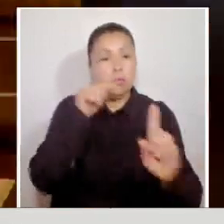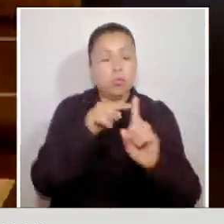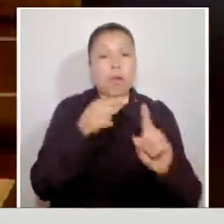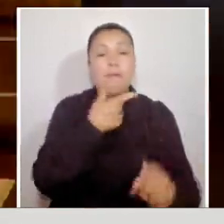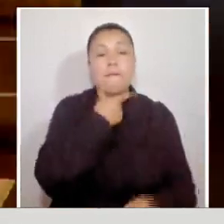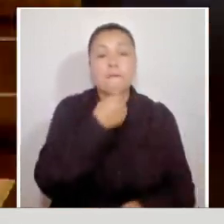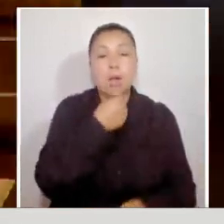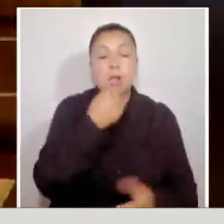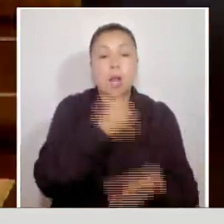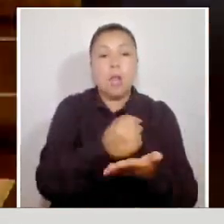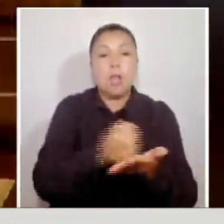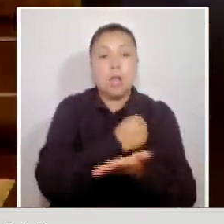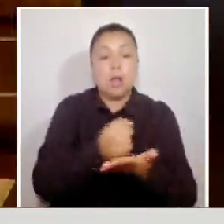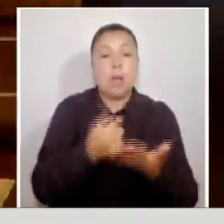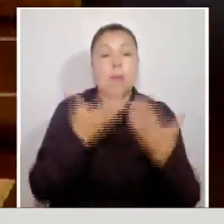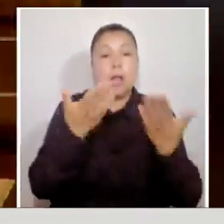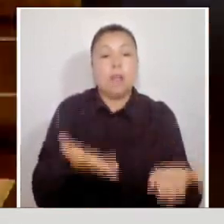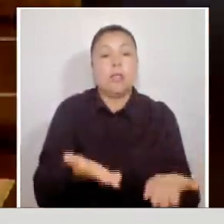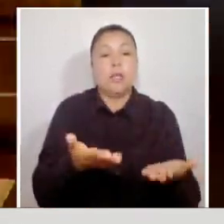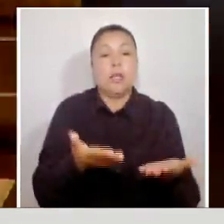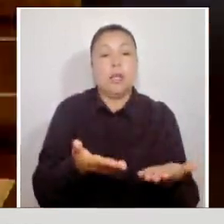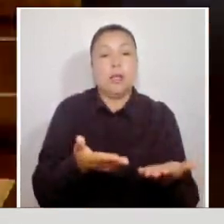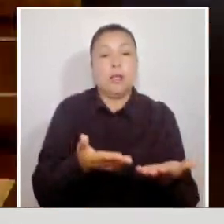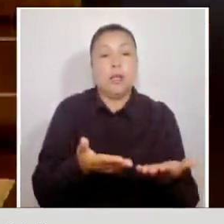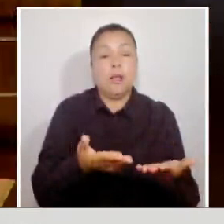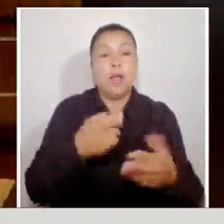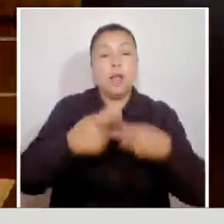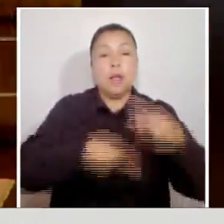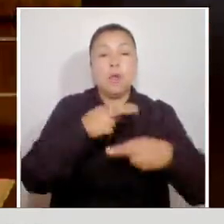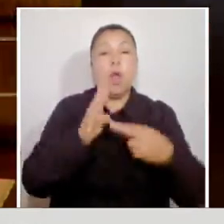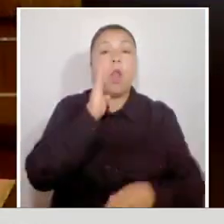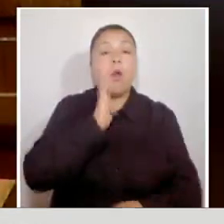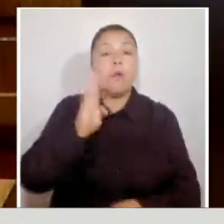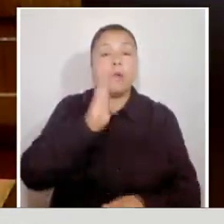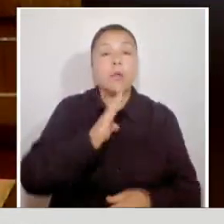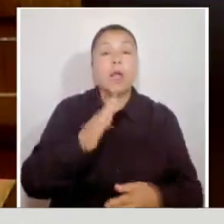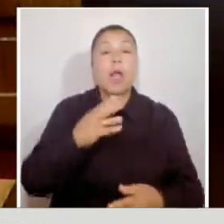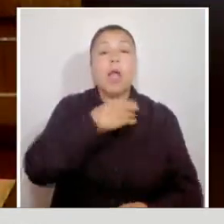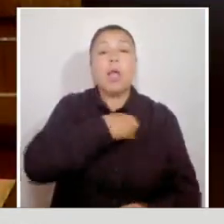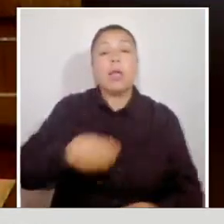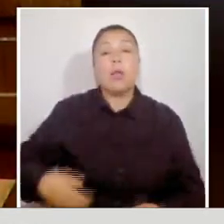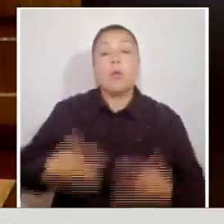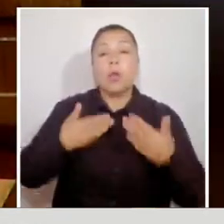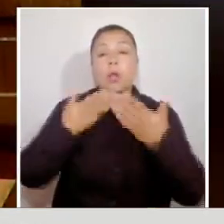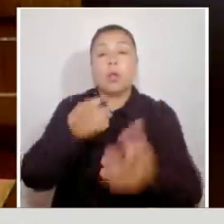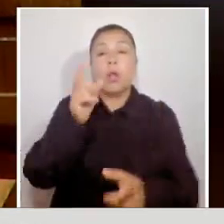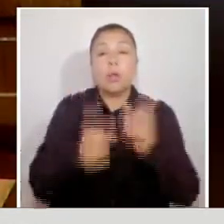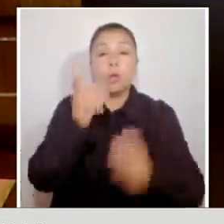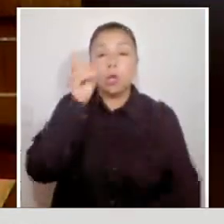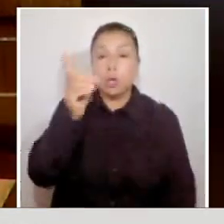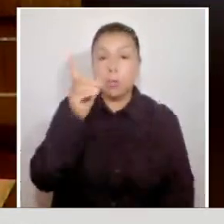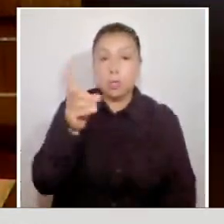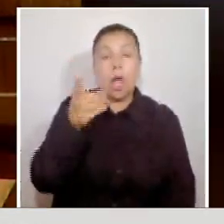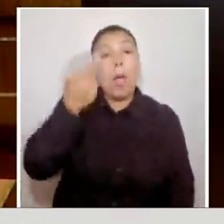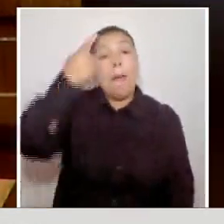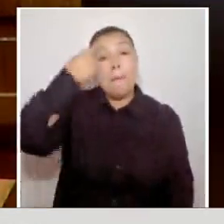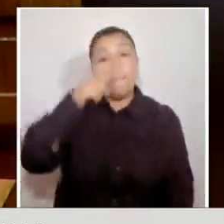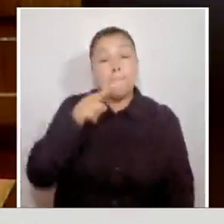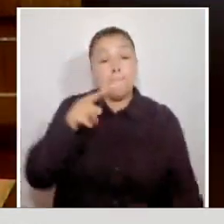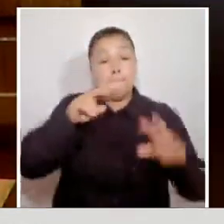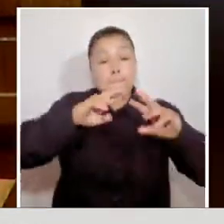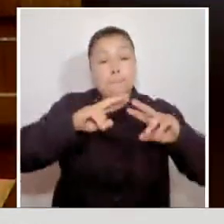trámites para otorgar y renovar los beneficios que el estado otorga a personas con discapacidad según el estudio Nacional de